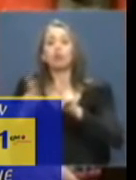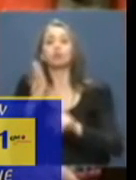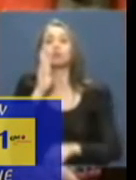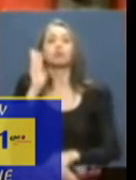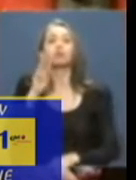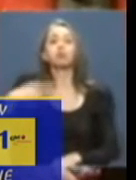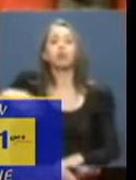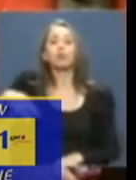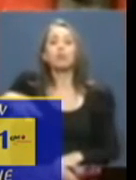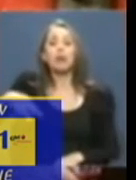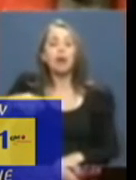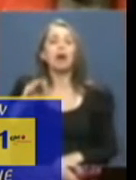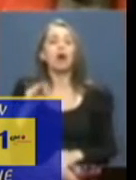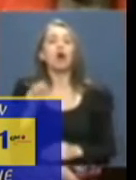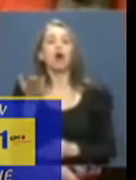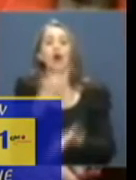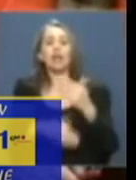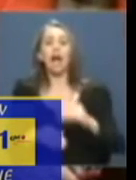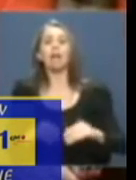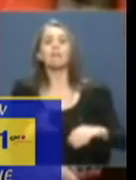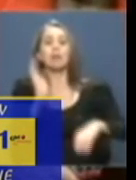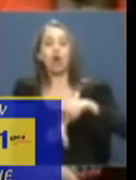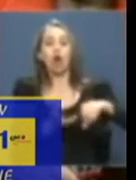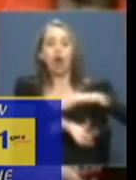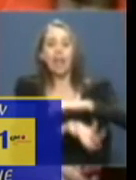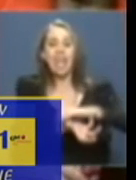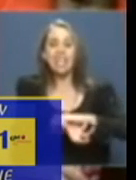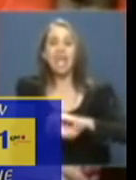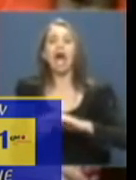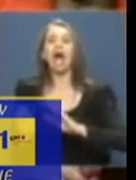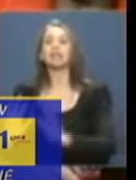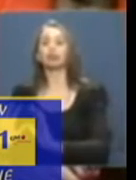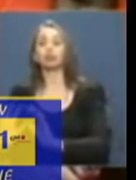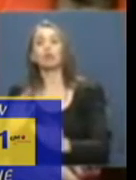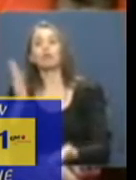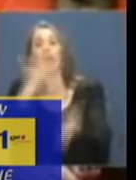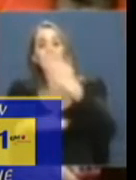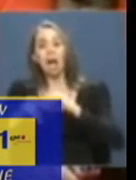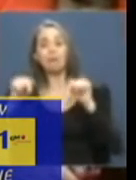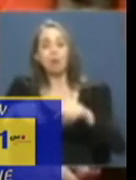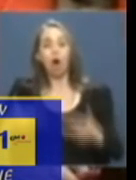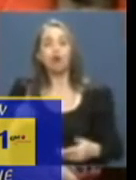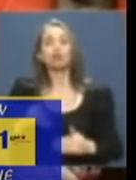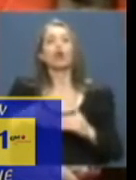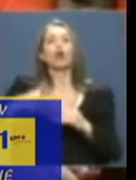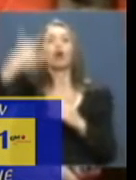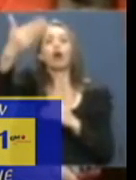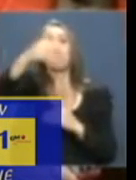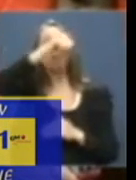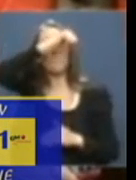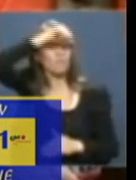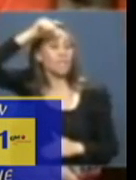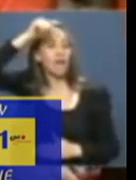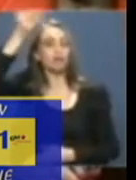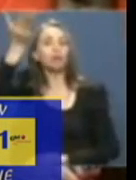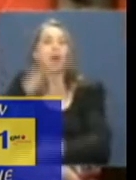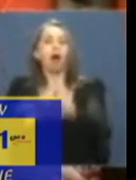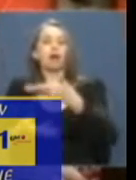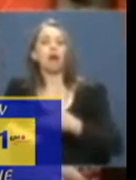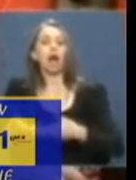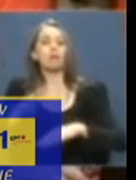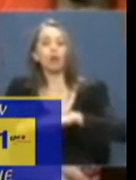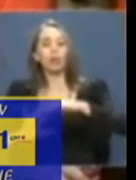recambios de calefactores se hagan ahora ya y no tengamos que esperar hasta el verano para la instalación de los recambios calefactores y